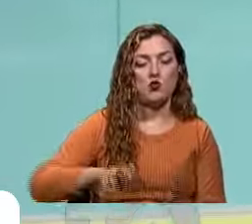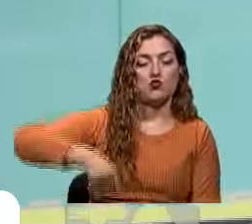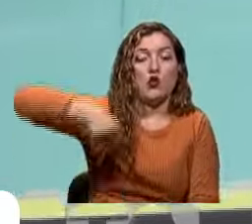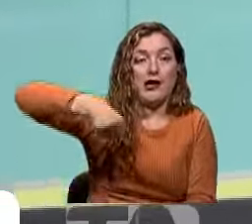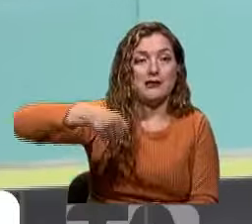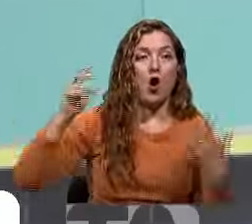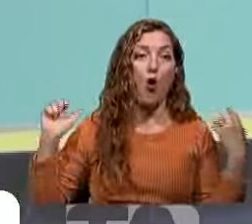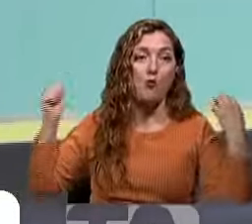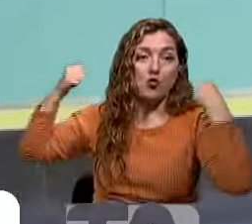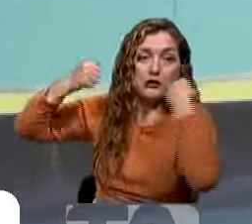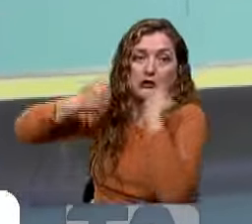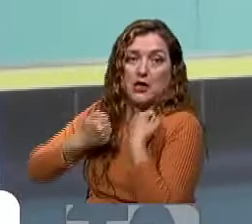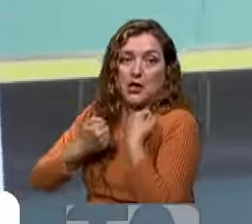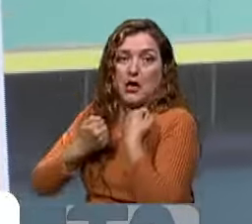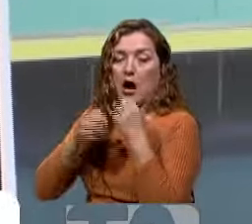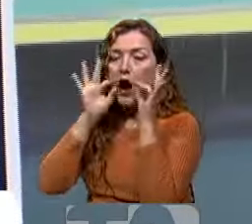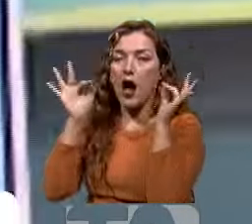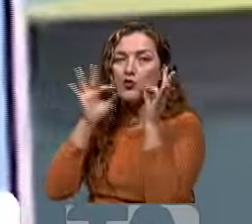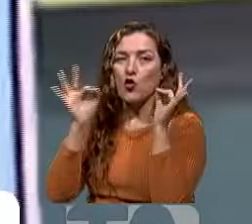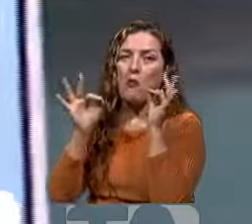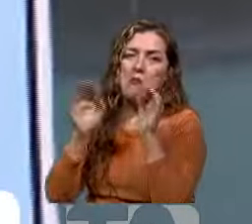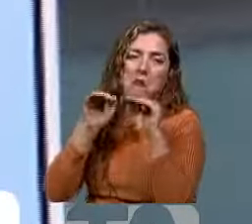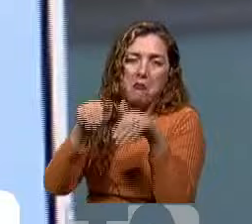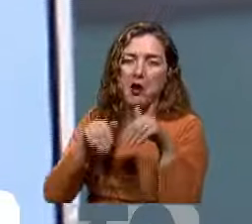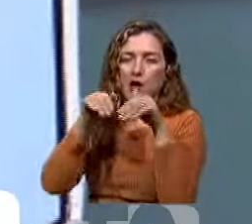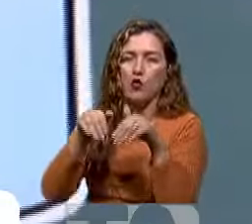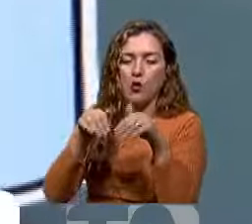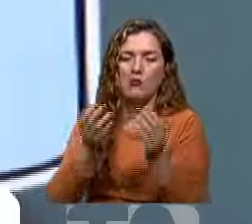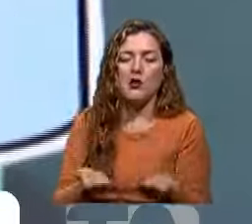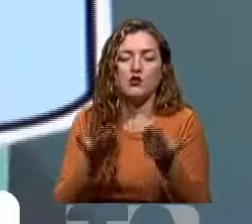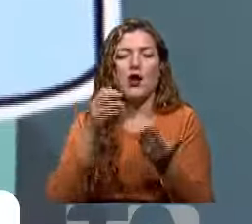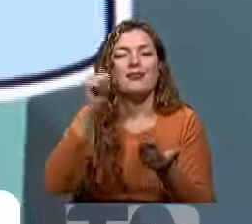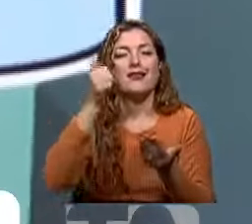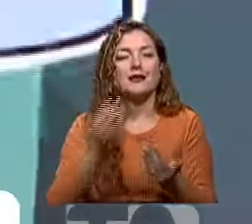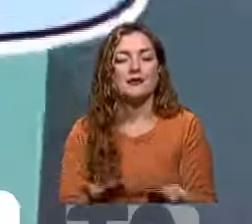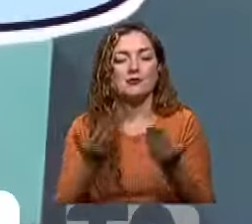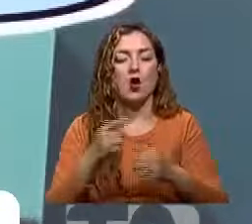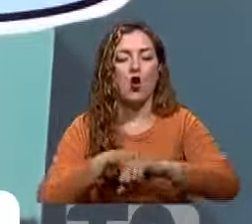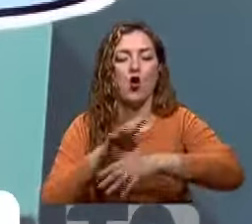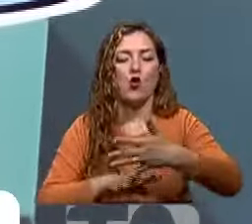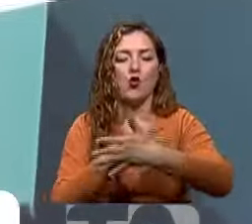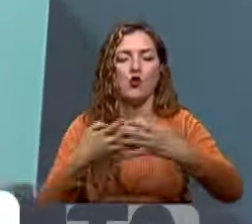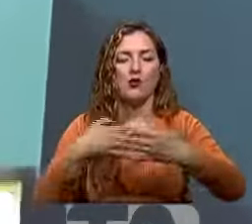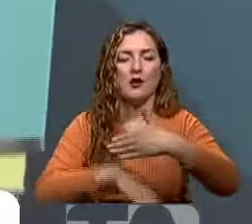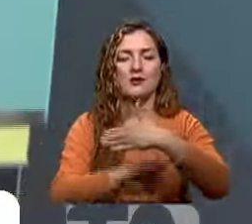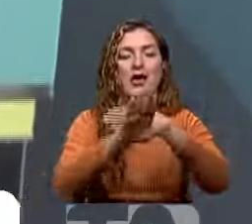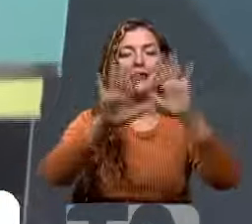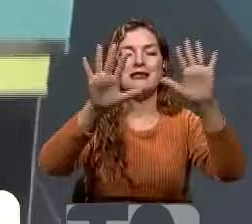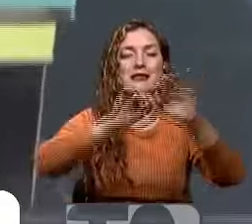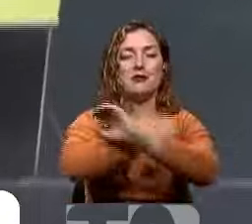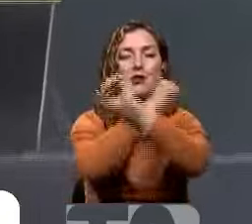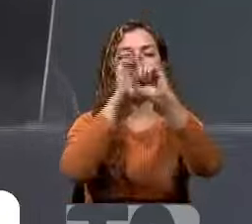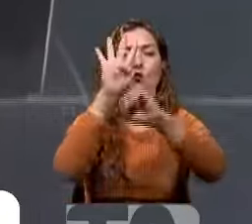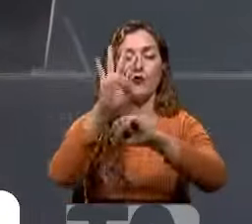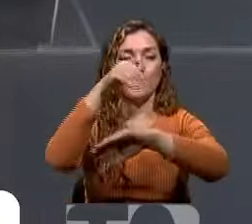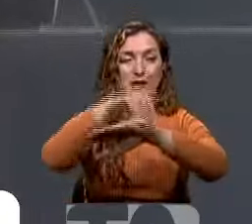mochila transportadora. Las mascotas tienen que tener un peso máximo de hasta 10 kilogramos y el horario de ingreso es de 10 de la mañana a 4 de la tarde y de